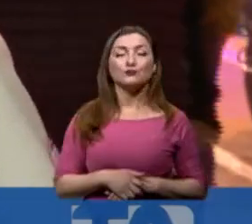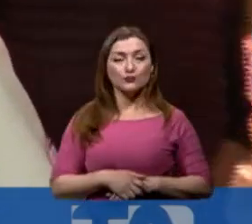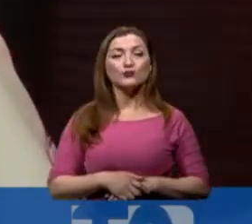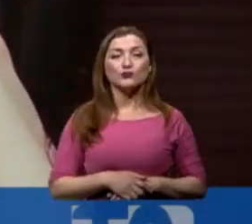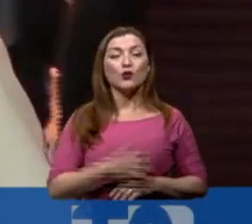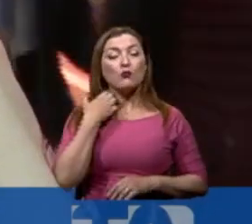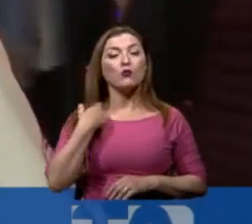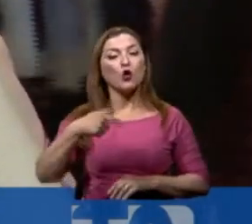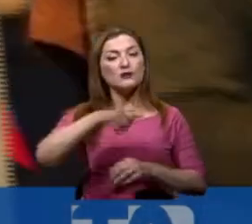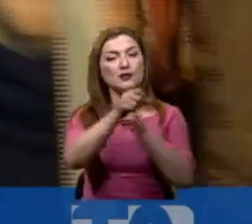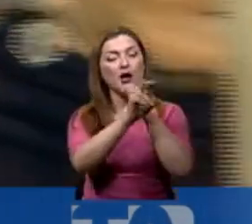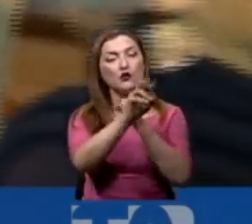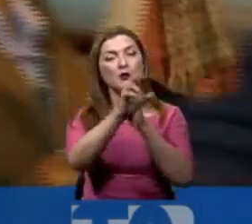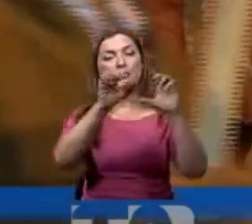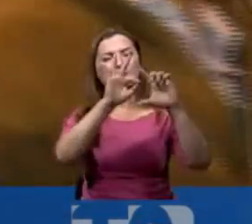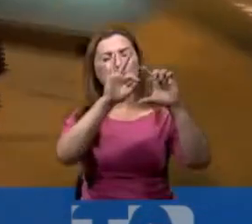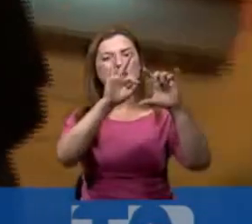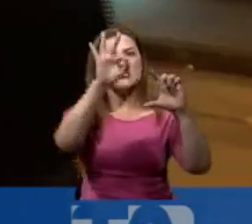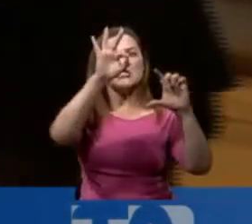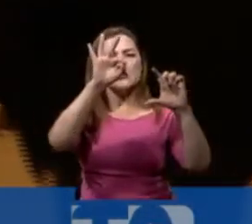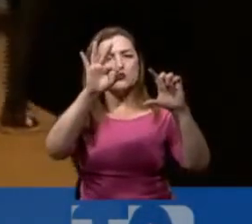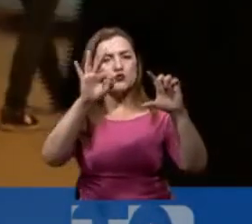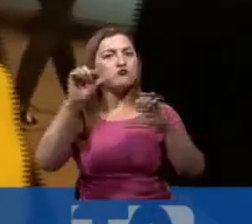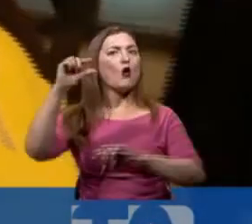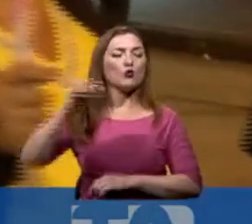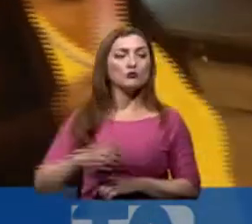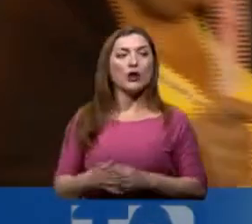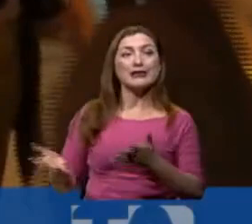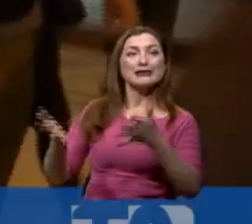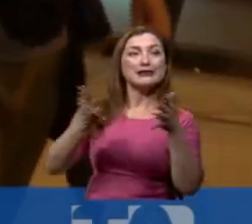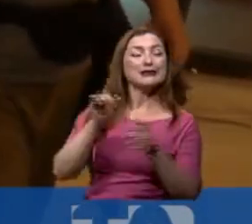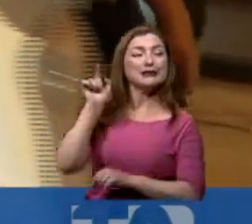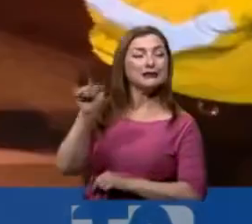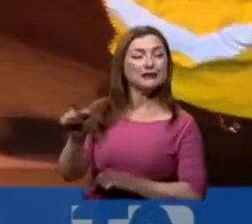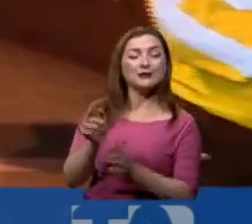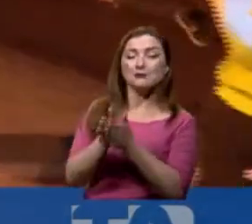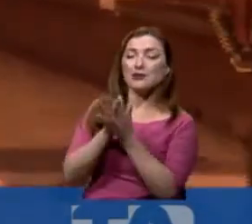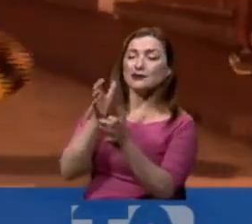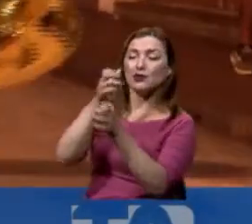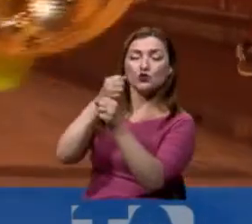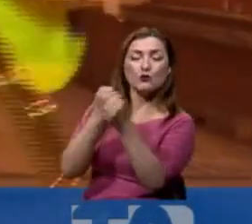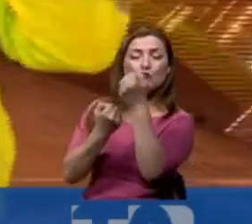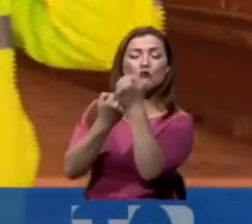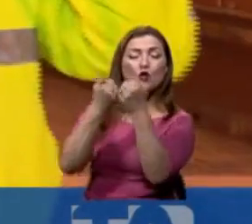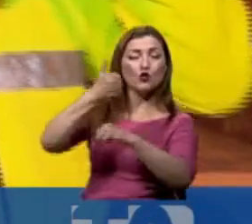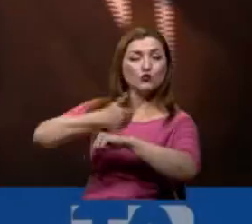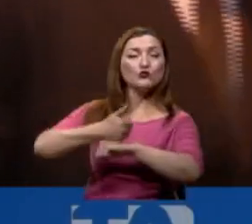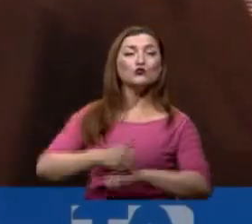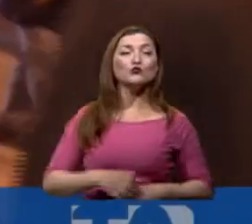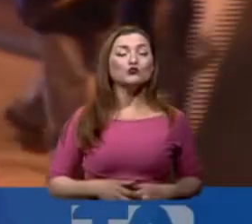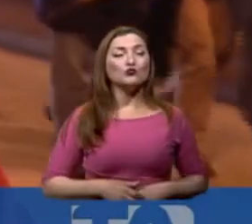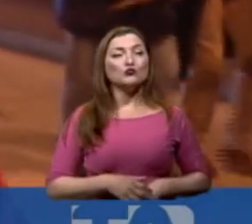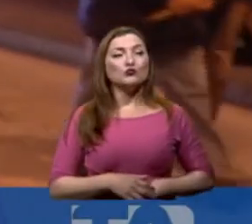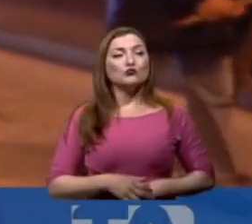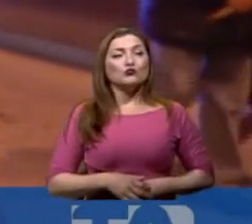decremento muy significativo. Los moradores del barrio San Blas coinciden en su pedido de seguridad y piden apoyo de las autoridades. Creo